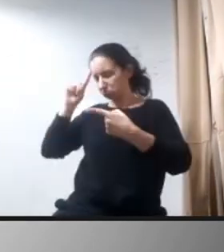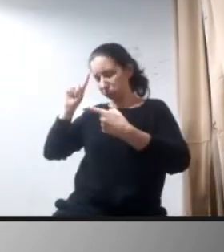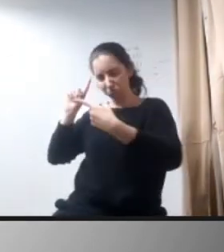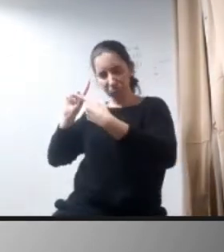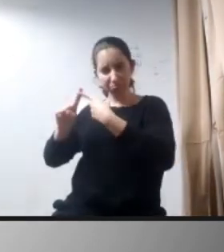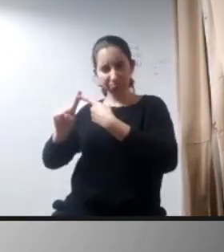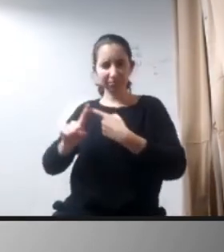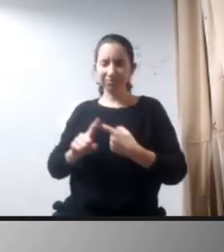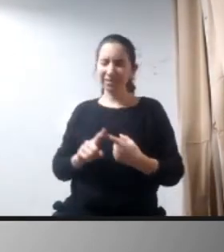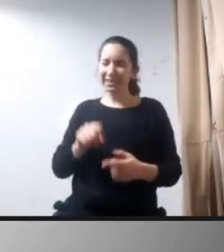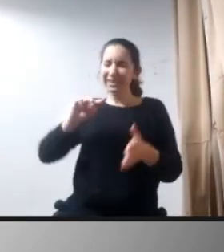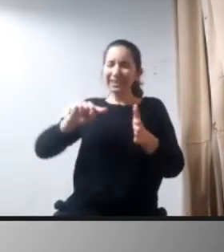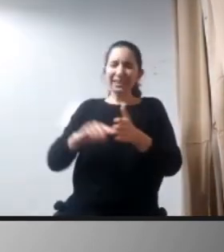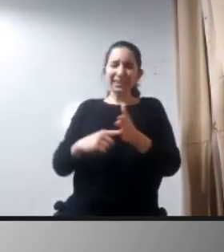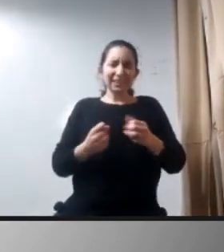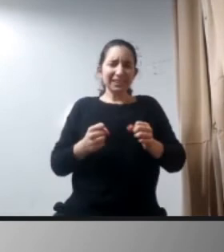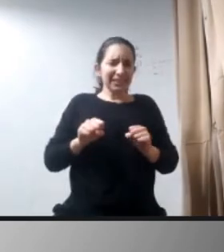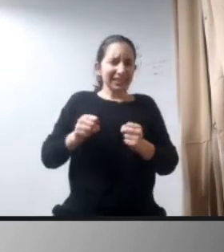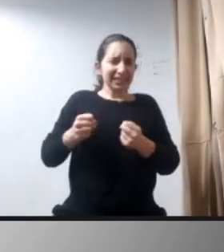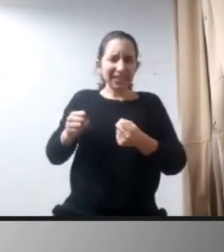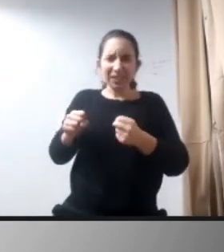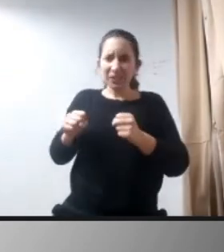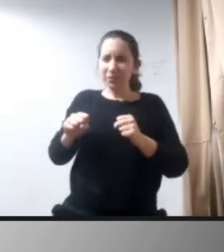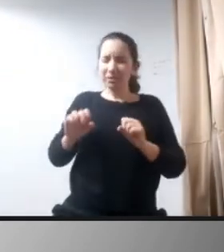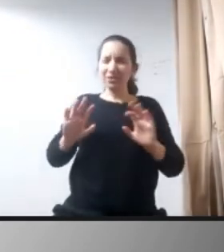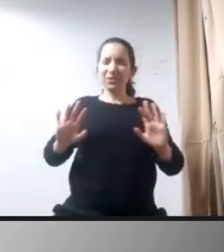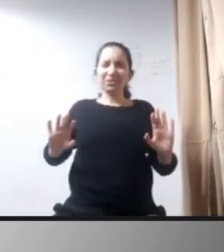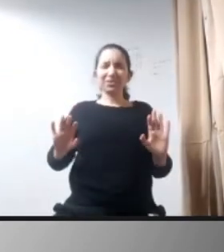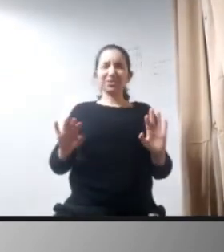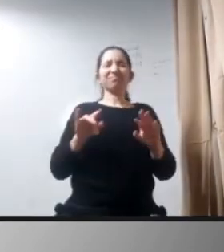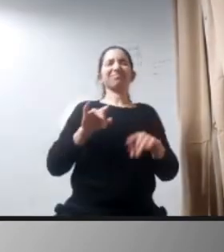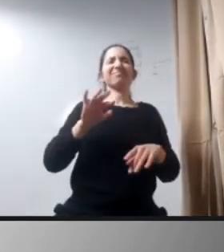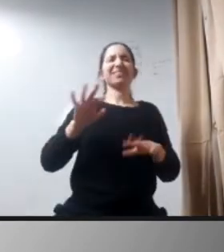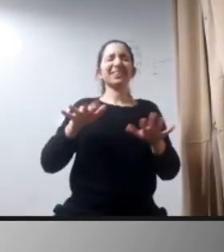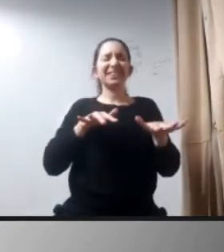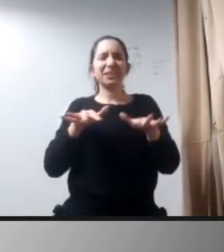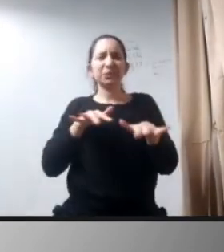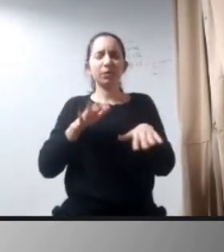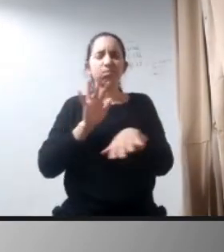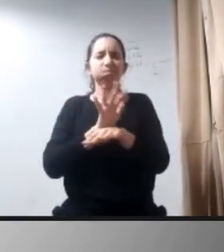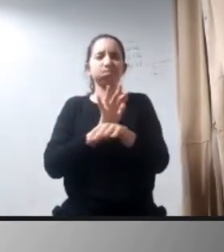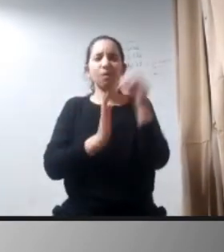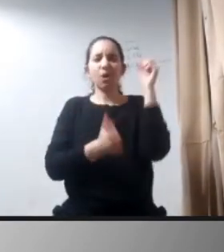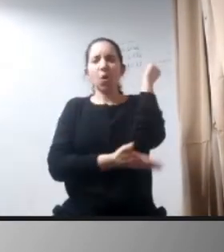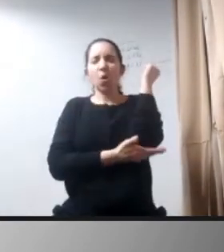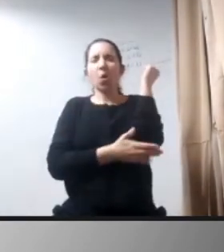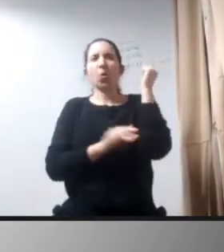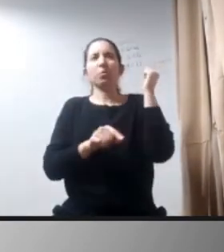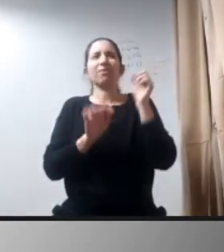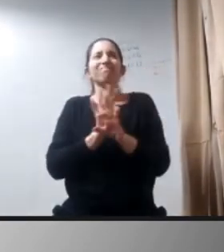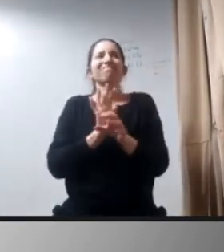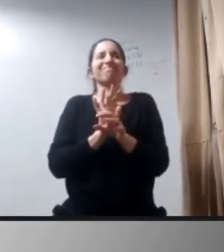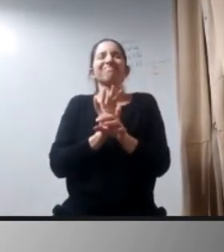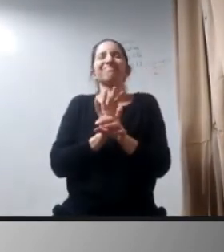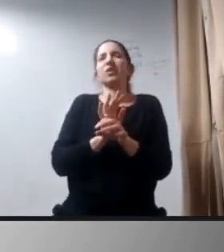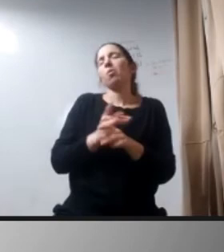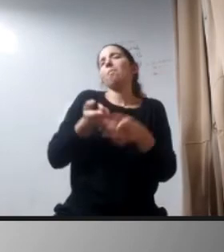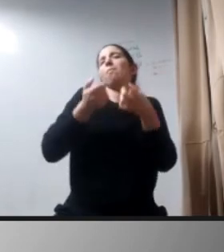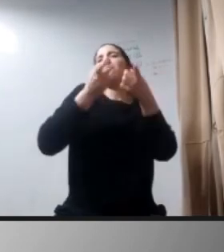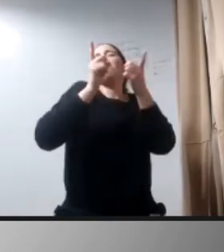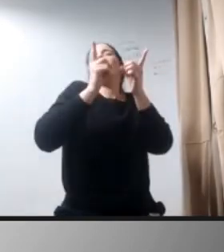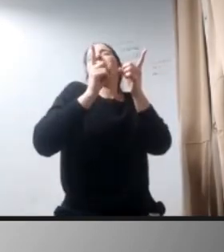cuando aparece estas economías afectivas según las cuales la docencia es un